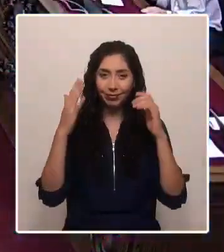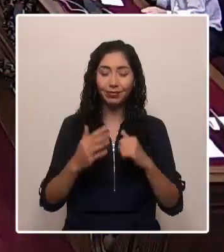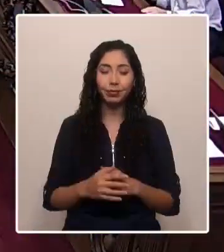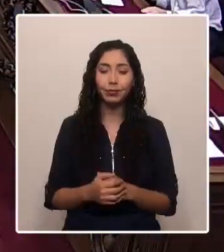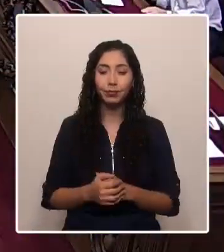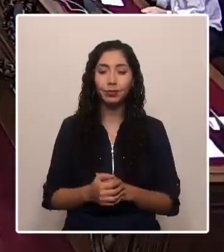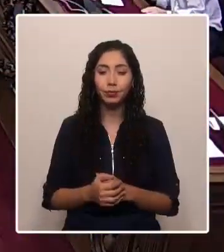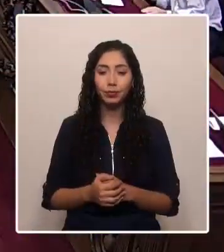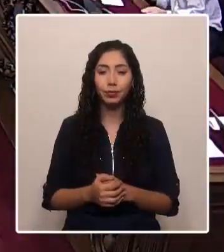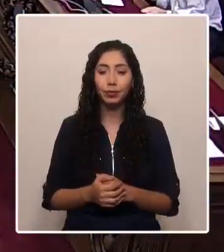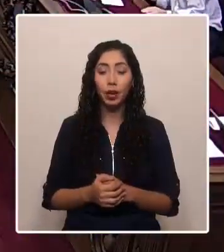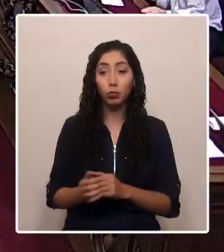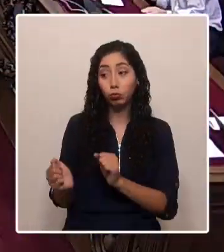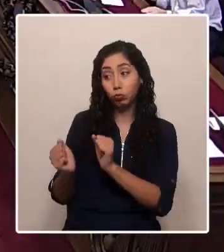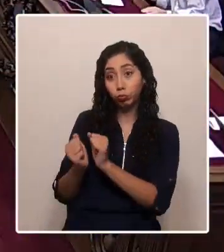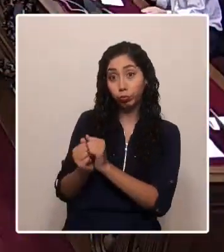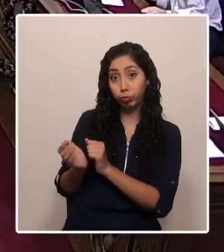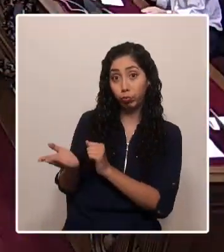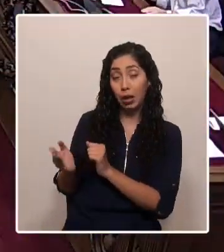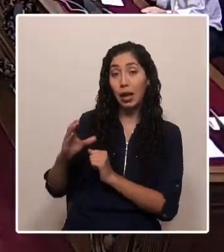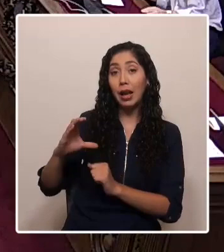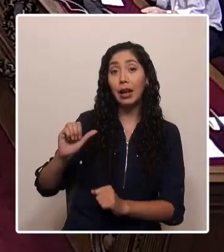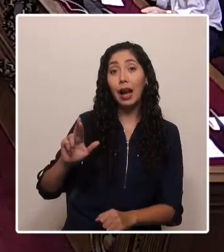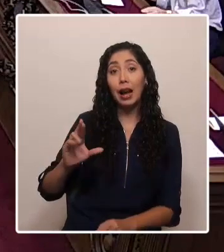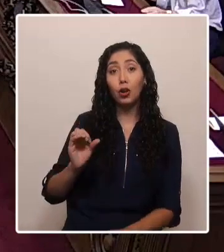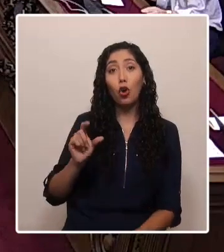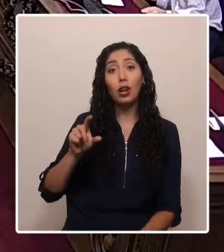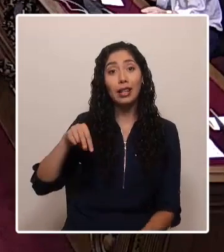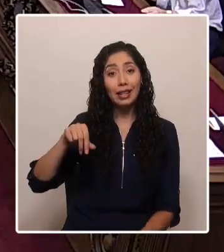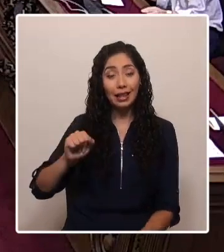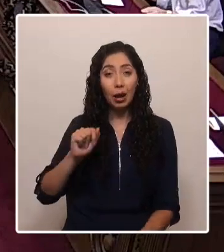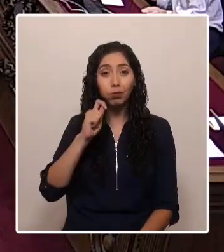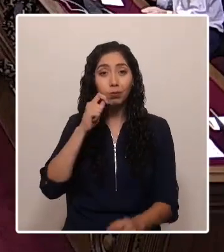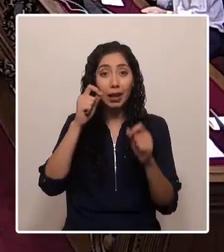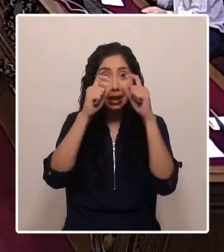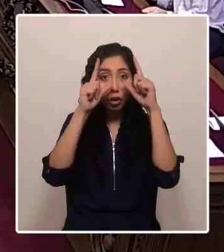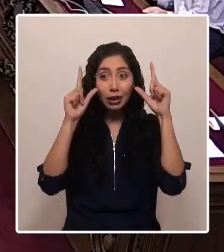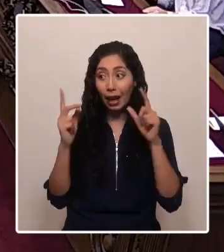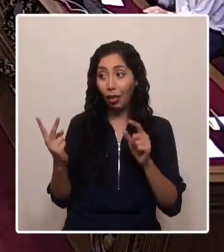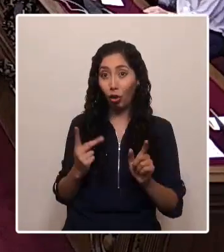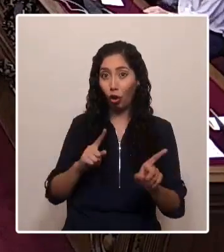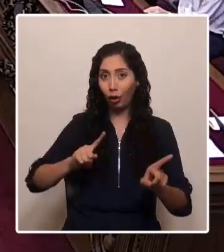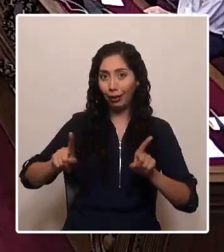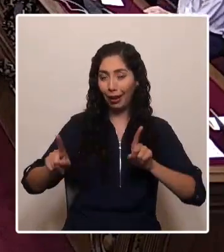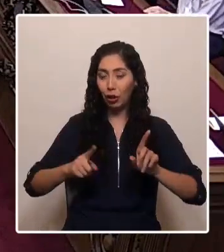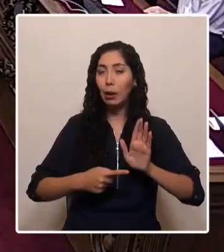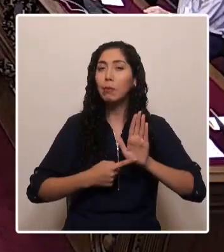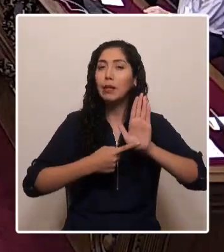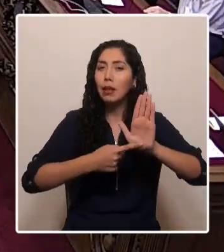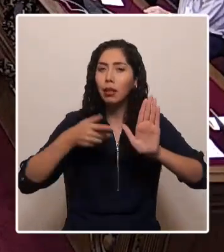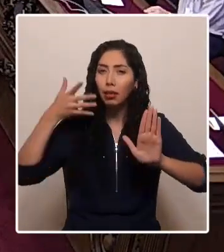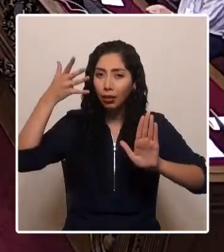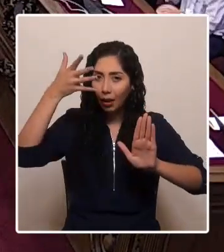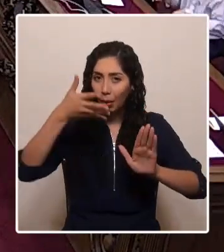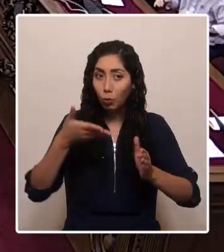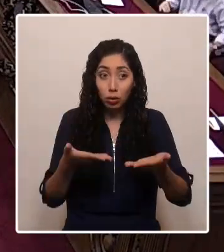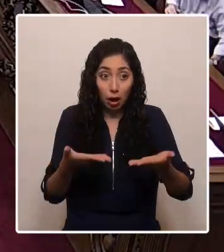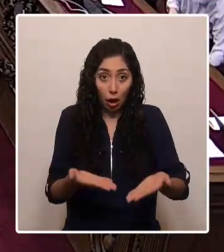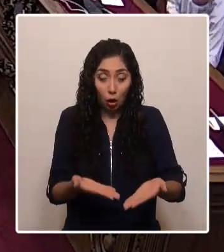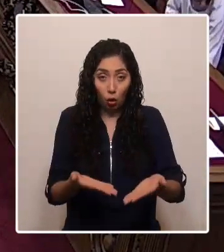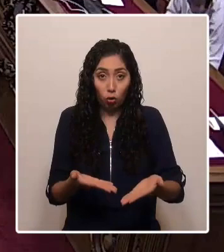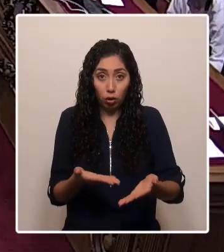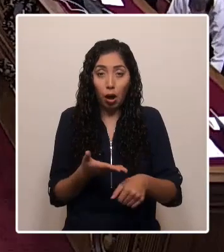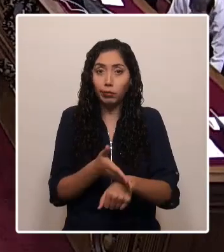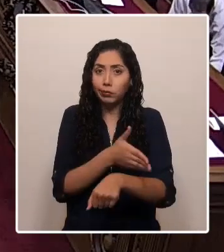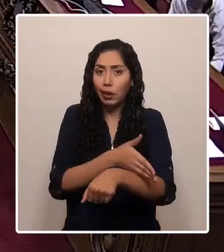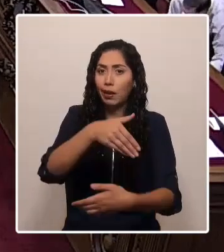Junto con Carolina Videla, mi querida co-coordinadora, presentamos hoy para la deliberación y votación de este